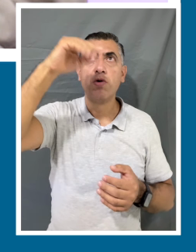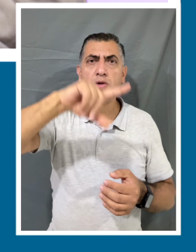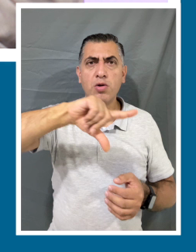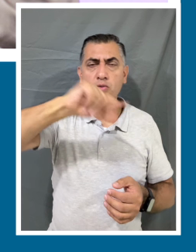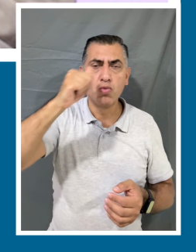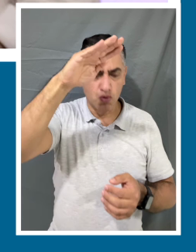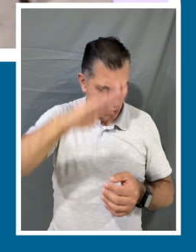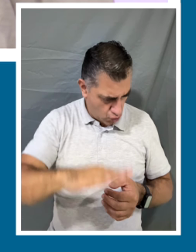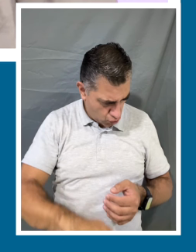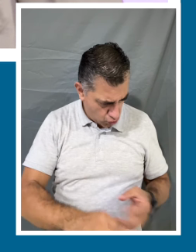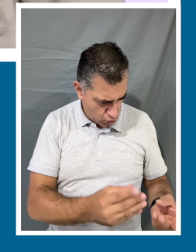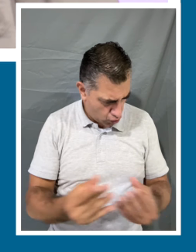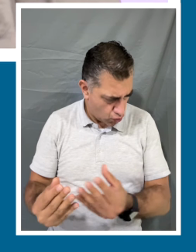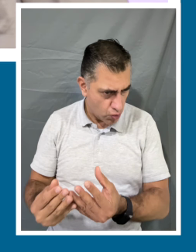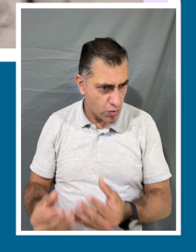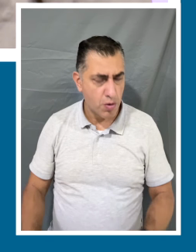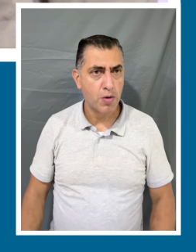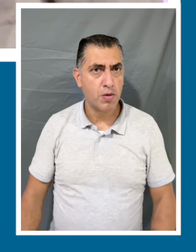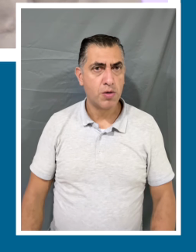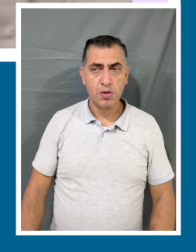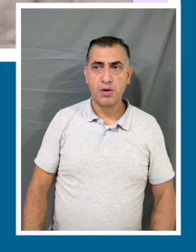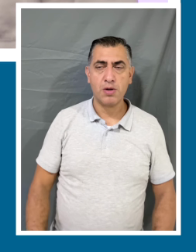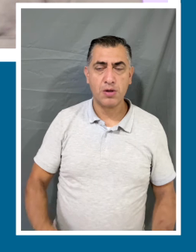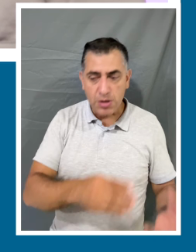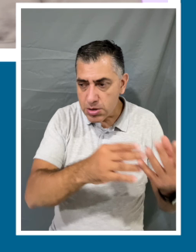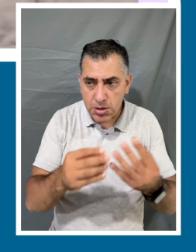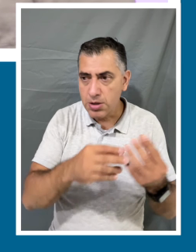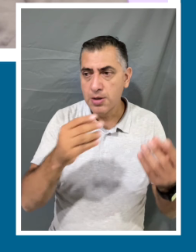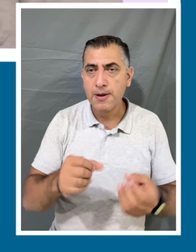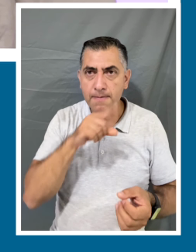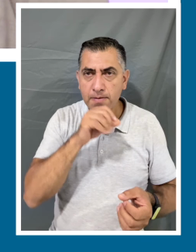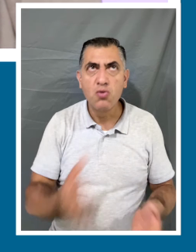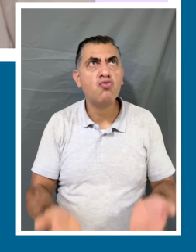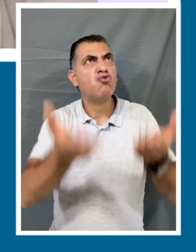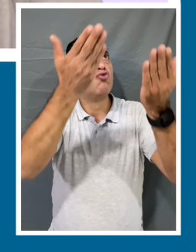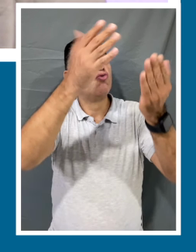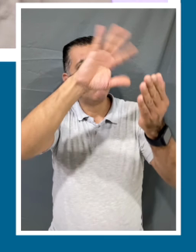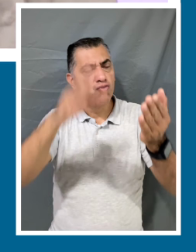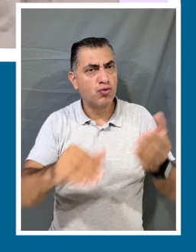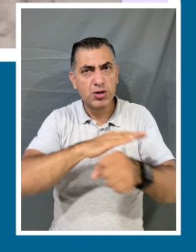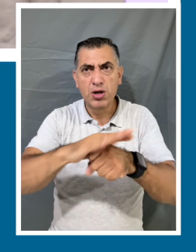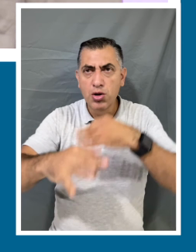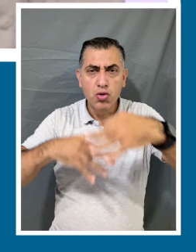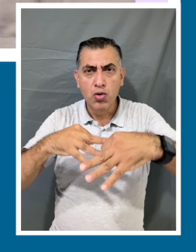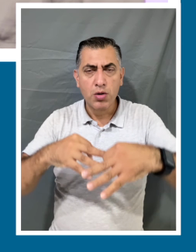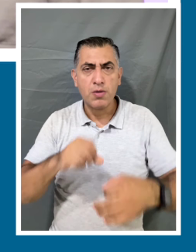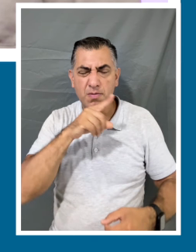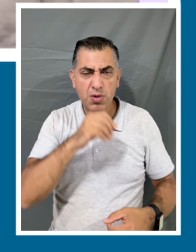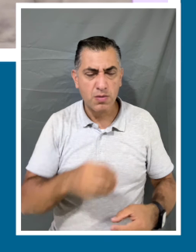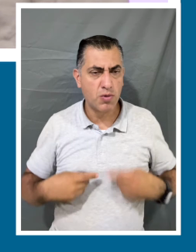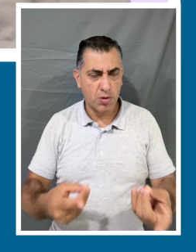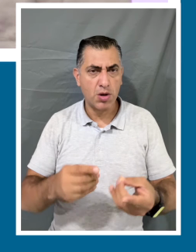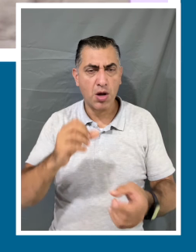descendió a las partes bajas O sea a la tierra el que descendió es el mismo que ascendió por encima de todos los cielos para llenarlo todo él mismo